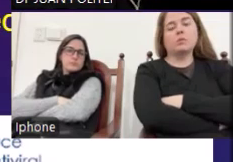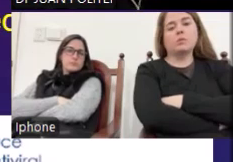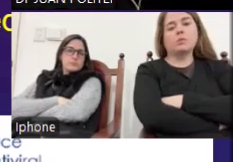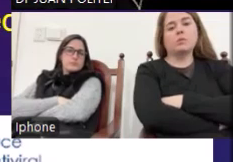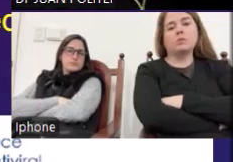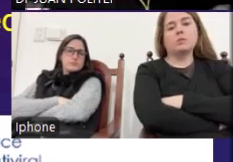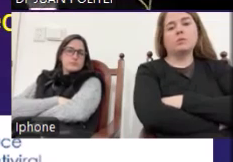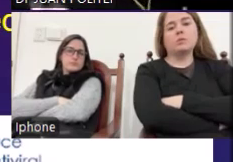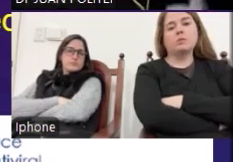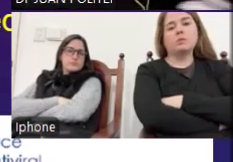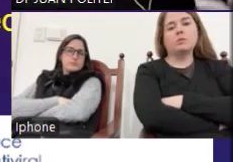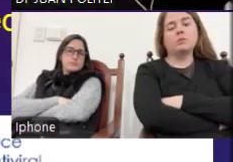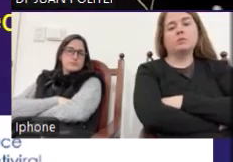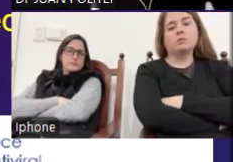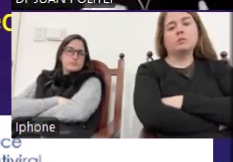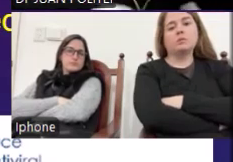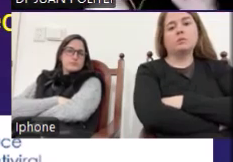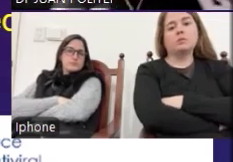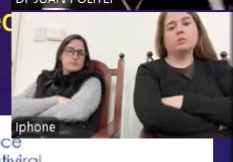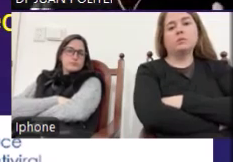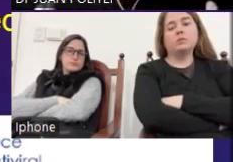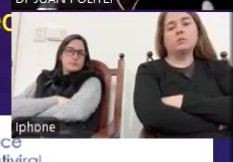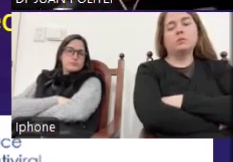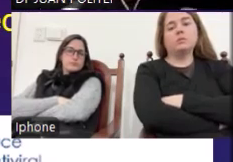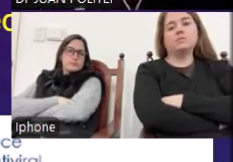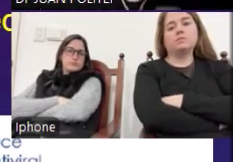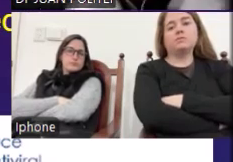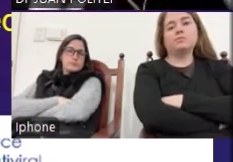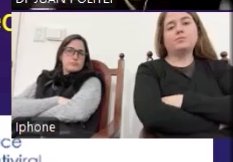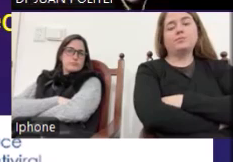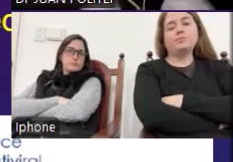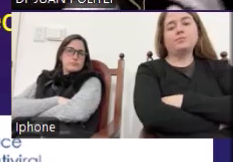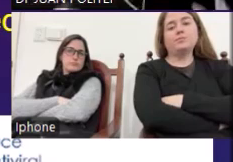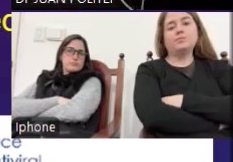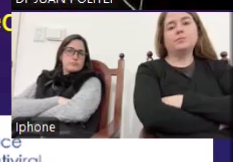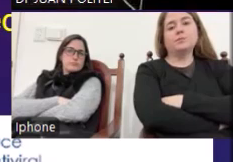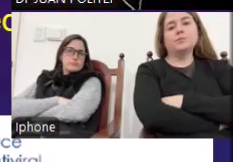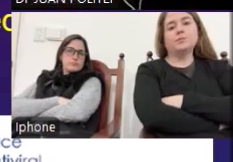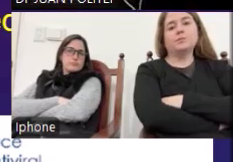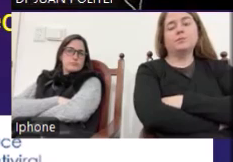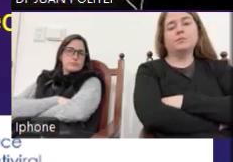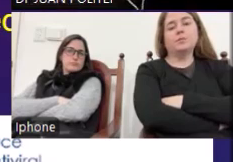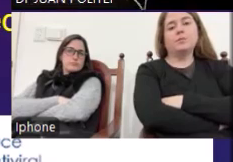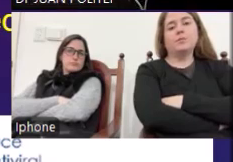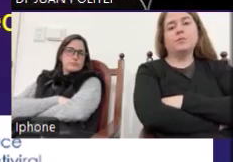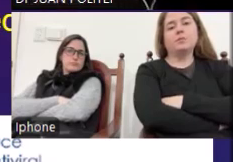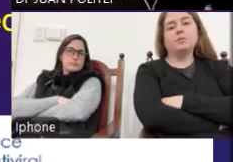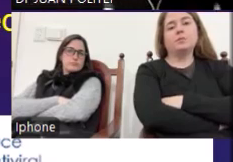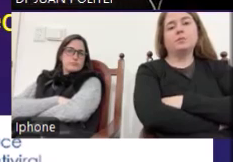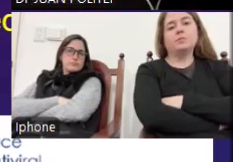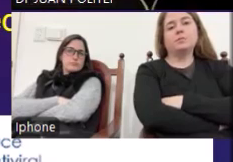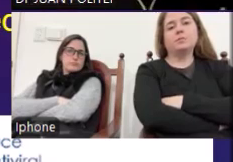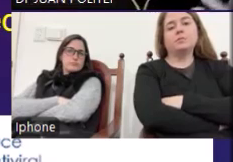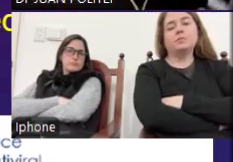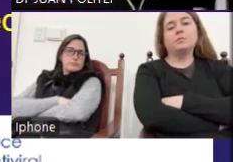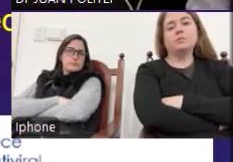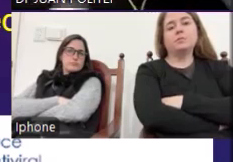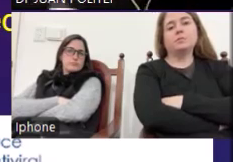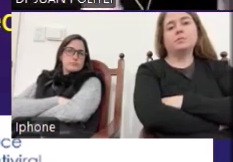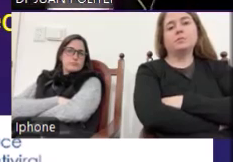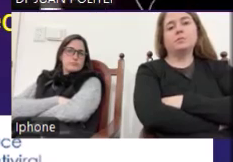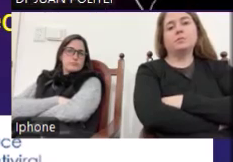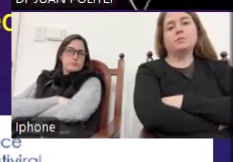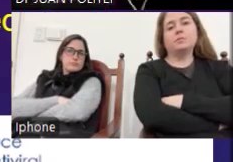curativo. Bueno, eso es una forma de explicarlo, pero hay distintos tipos de terapias génicas. La primera terapia